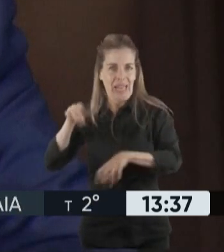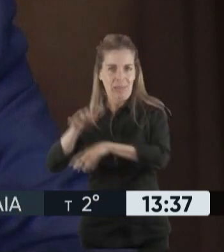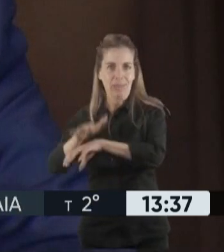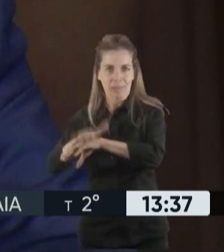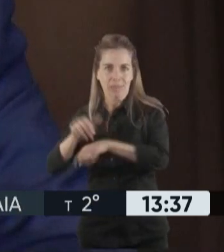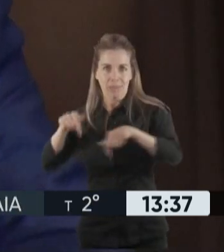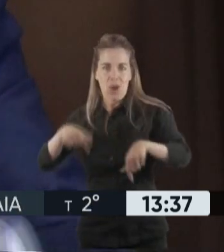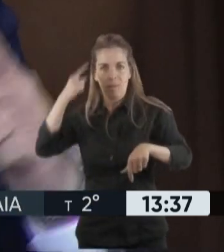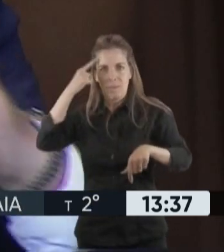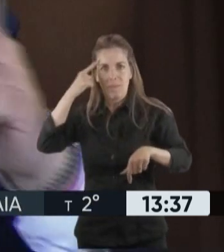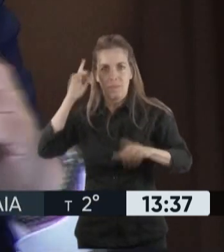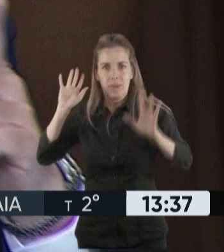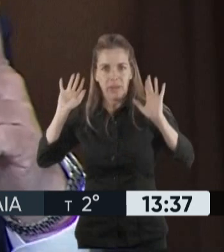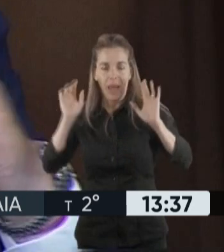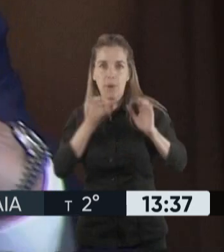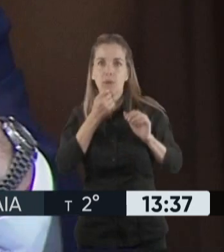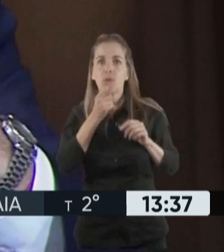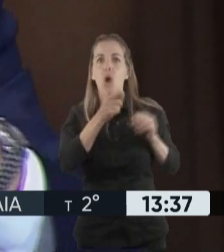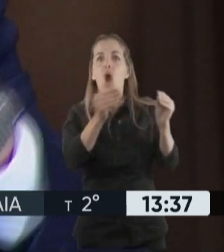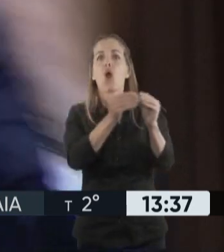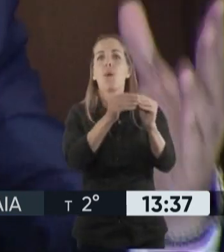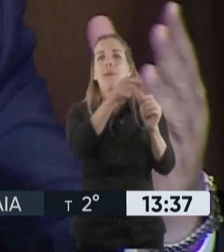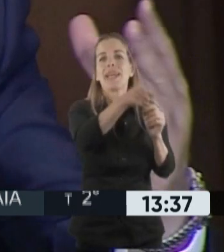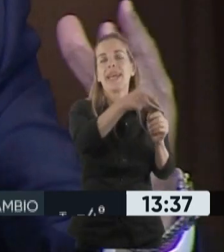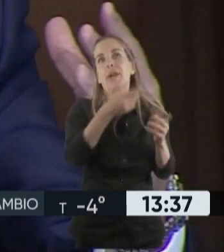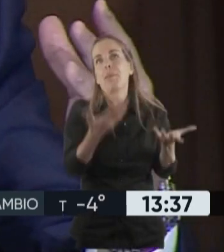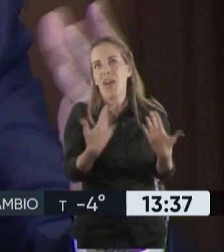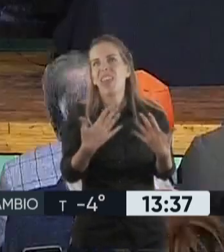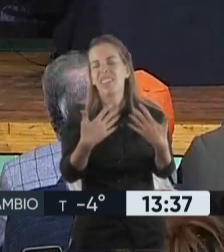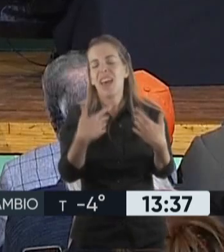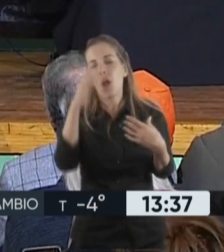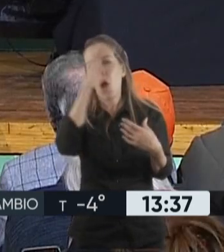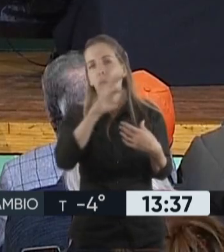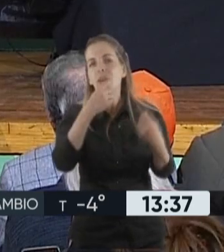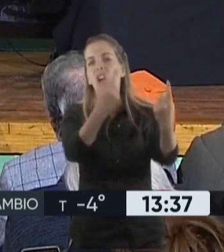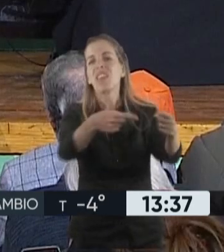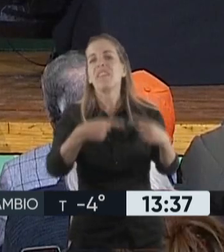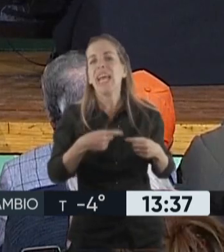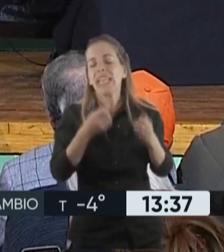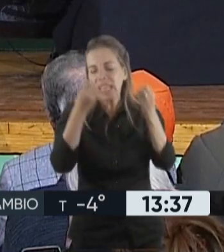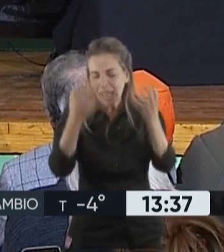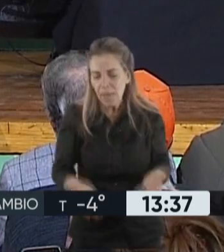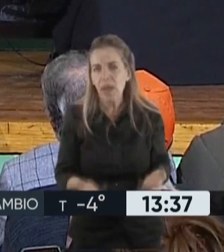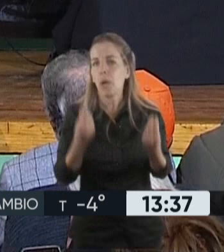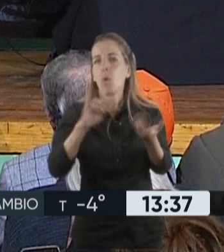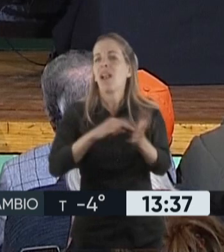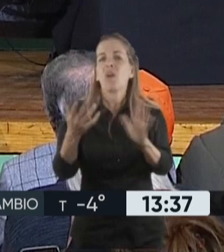recordamos. Que un compañero presente una disidencia, piense distinto. ¿Cuál es el problema?